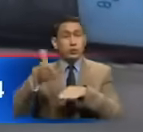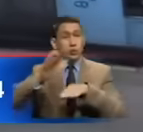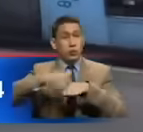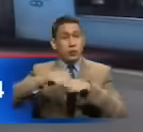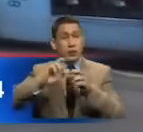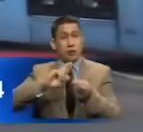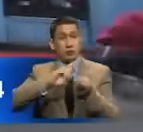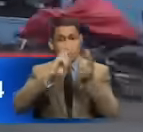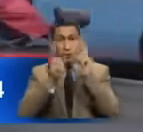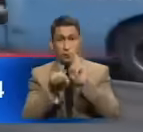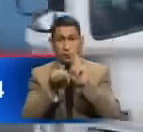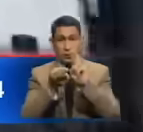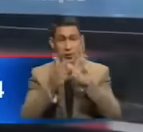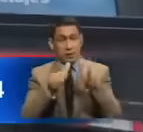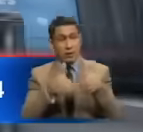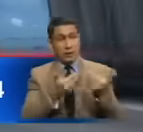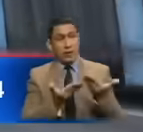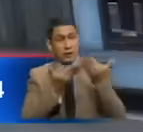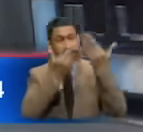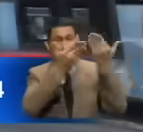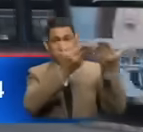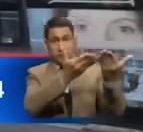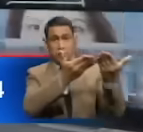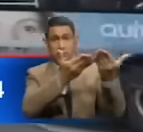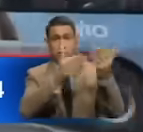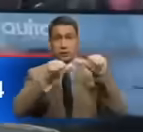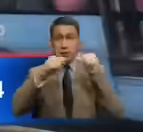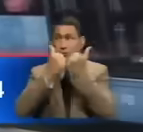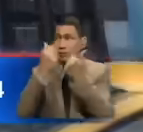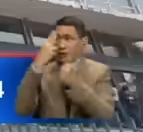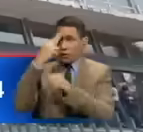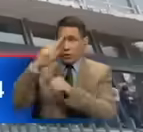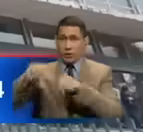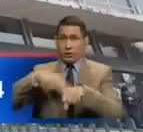que será enviada a la Asamblea Nacional. Esta